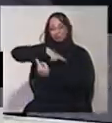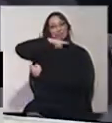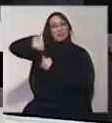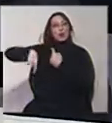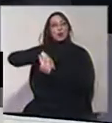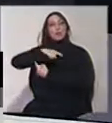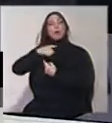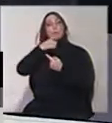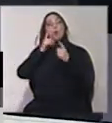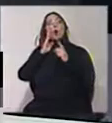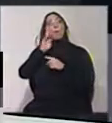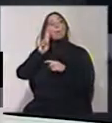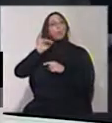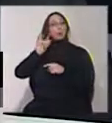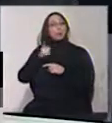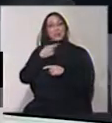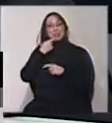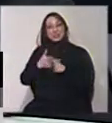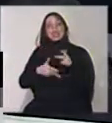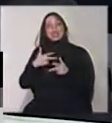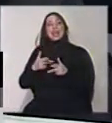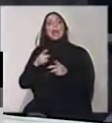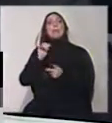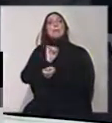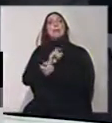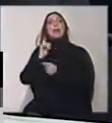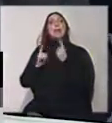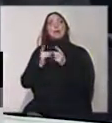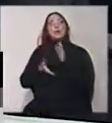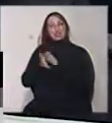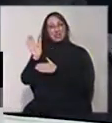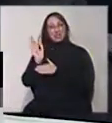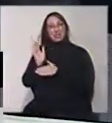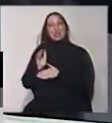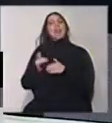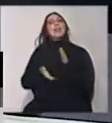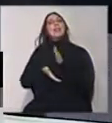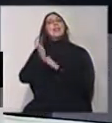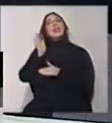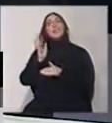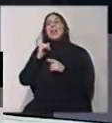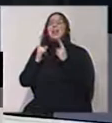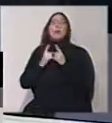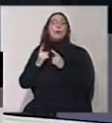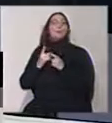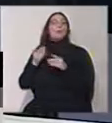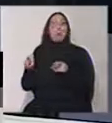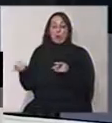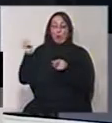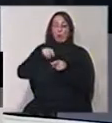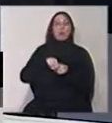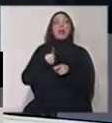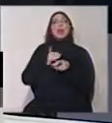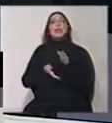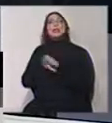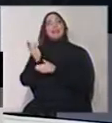decía el diputado Puch con todo acierto. Los presos algún día salen, por eso nos debe preocupar que salgan en términos de poder reinsertarse, pero los que salen no salen en